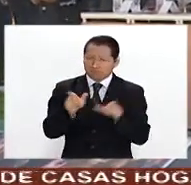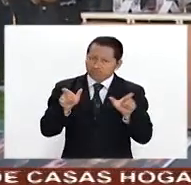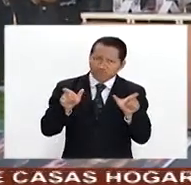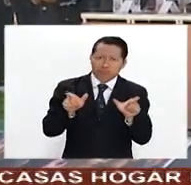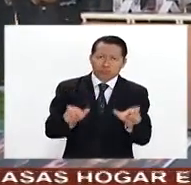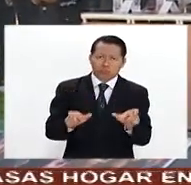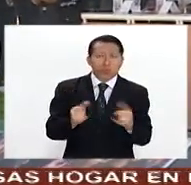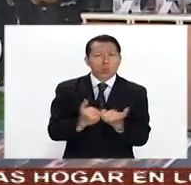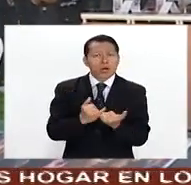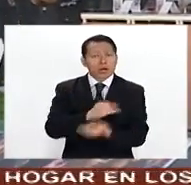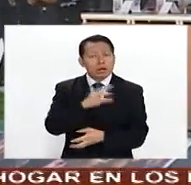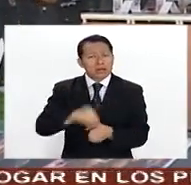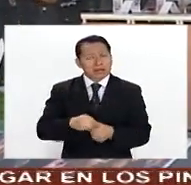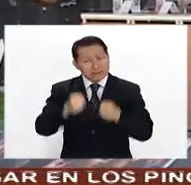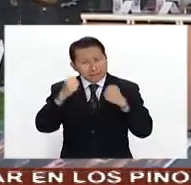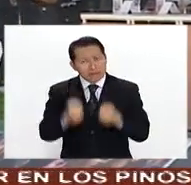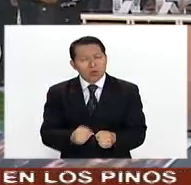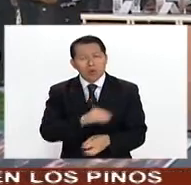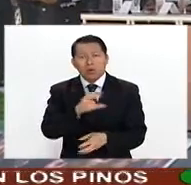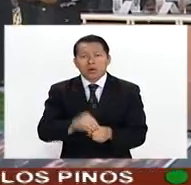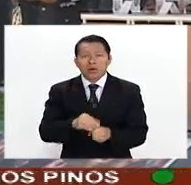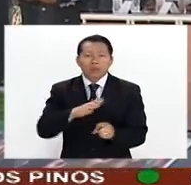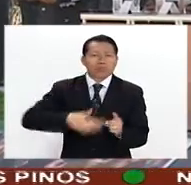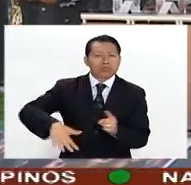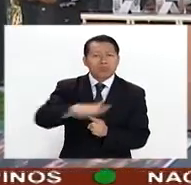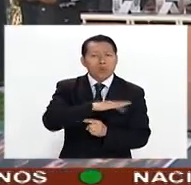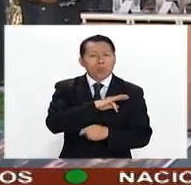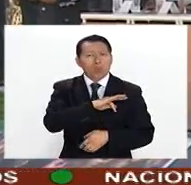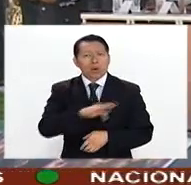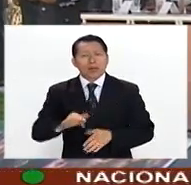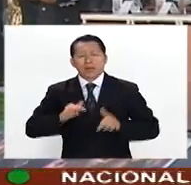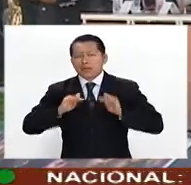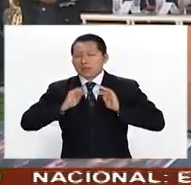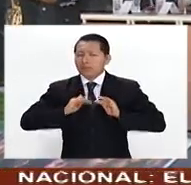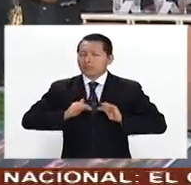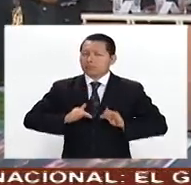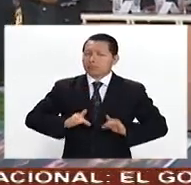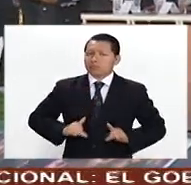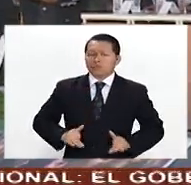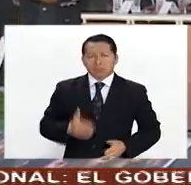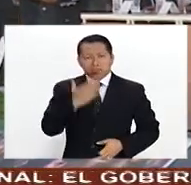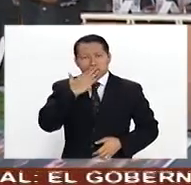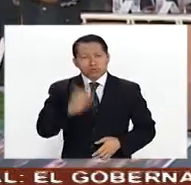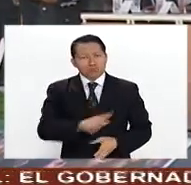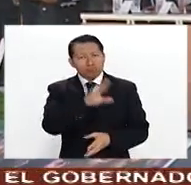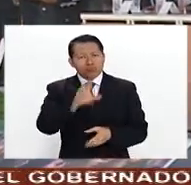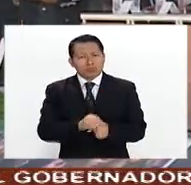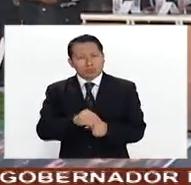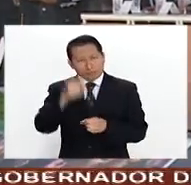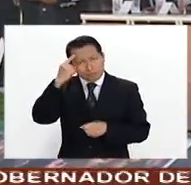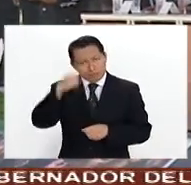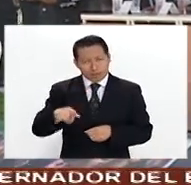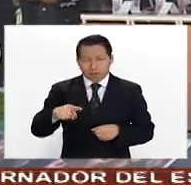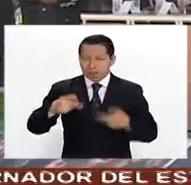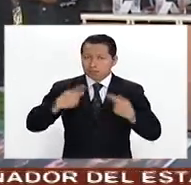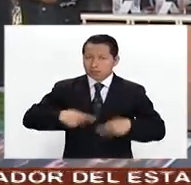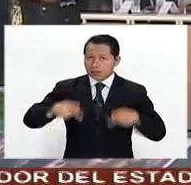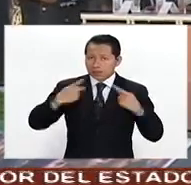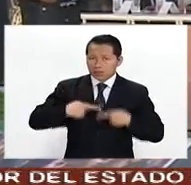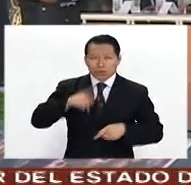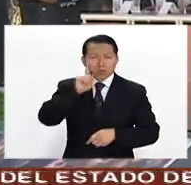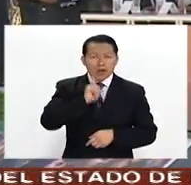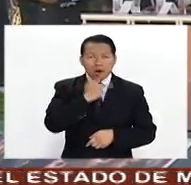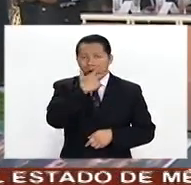seguiremos garantizando condiciones de tranquilidad y certeza para que nuestras mexicanas y